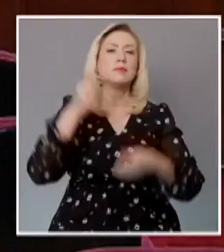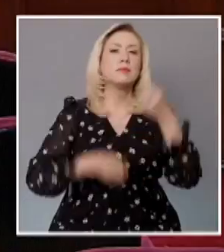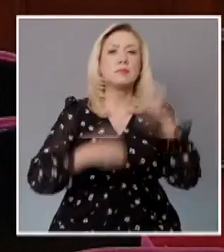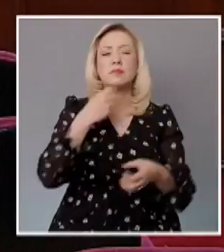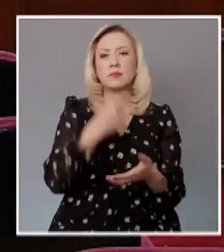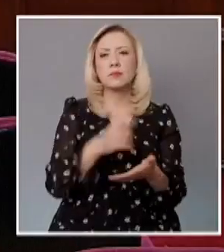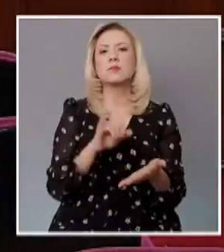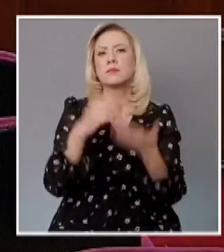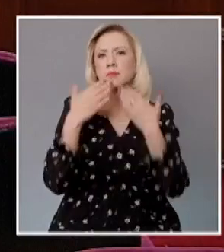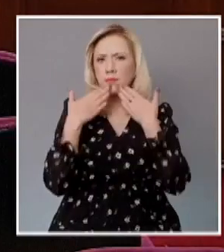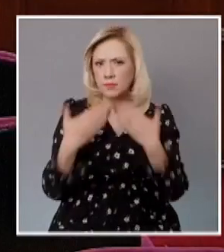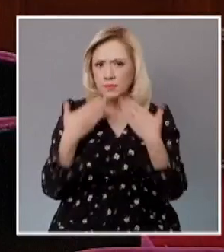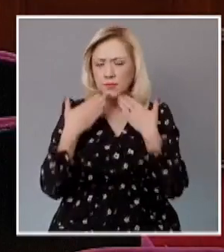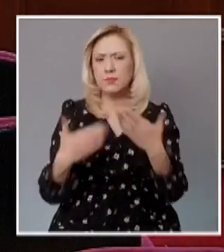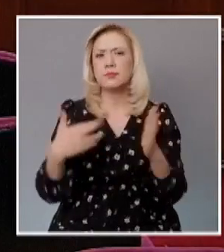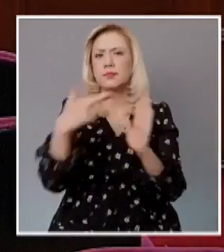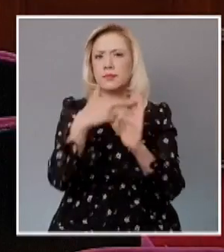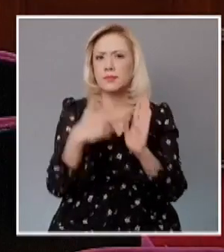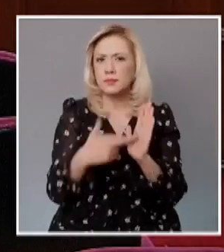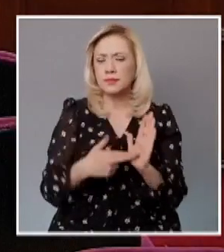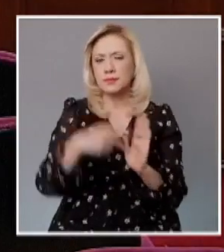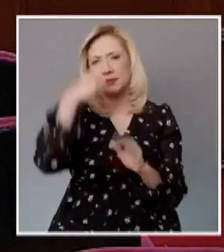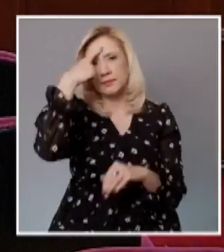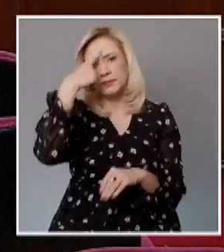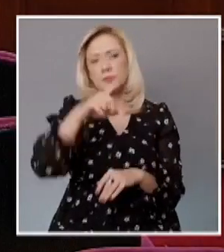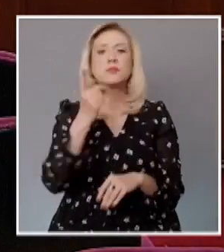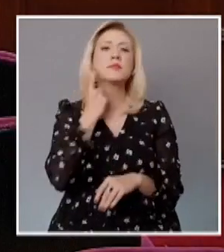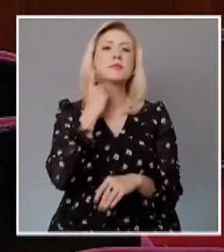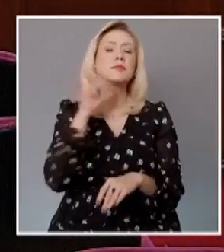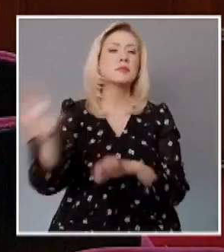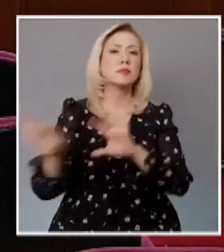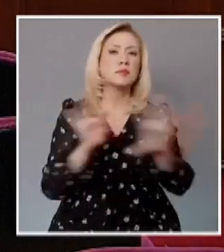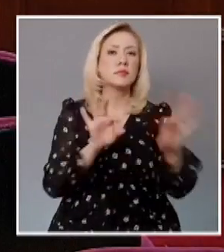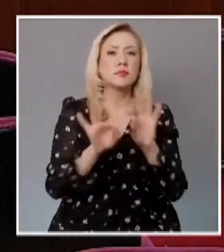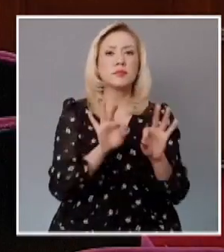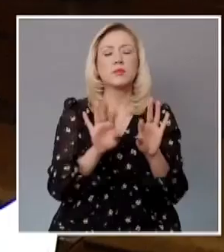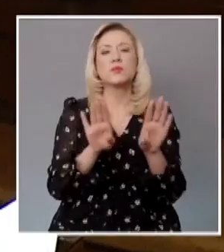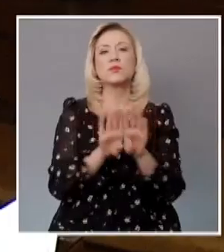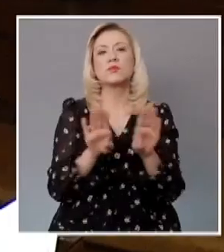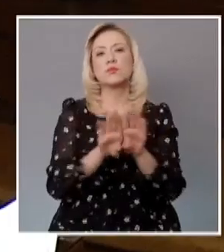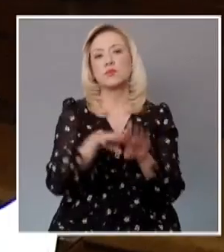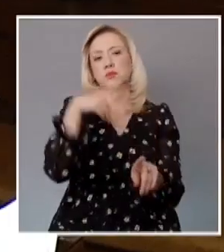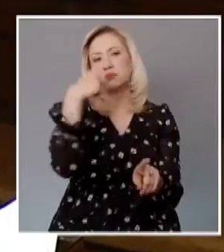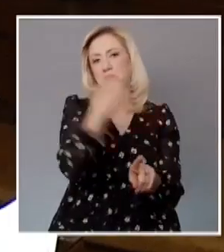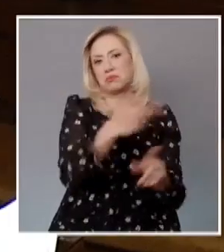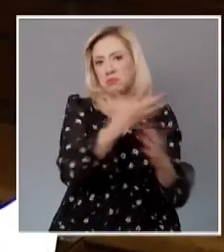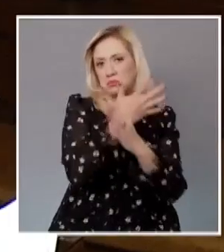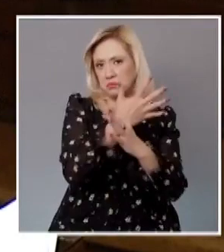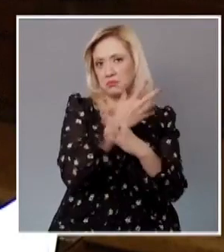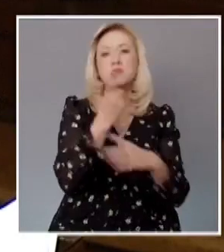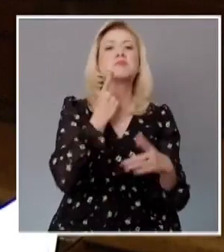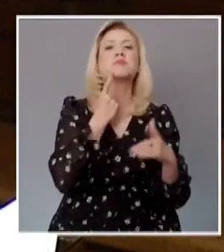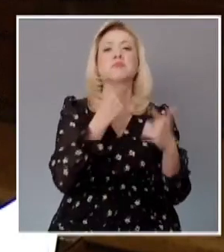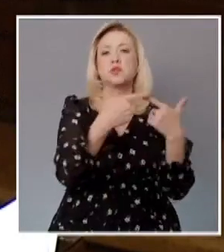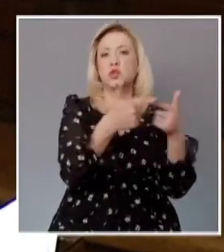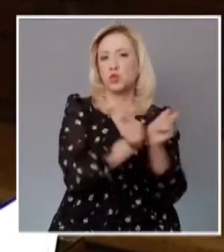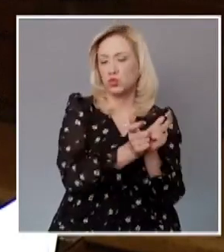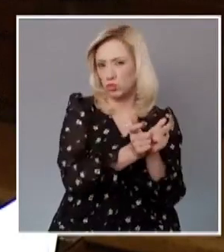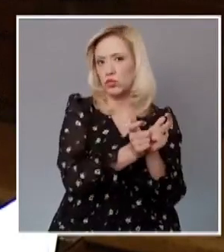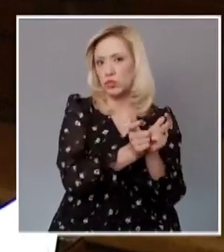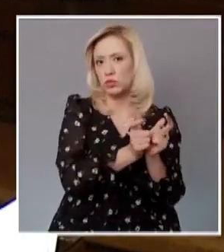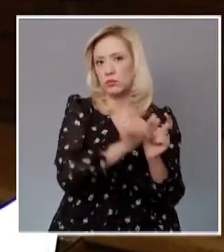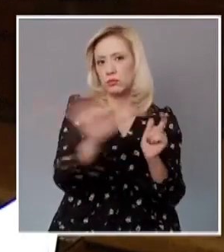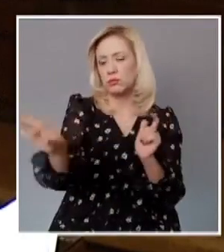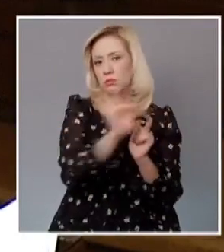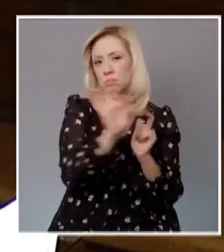las reglas sobre asignación de diputados por el principio de representación proporcional, en particular respecto de la lista B, que es la